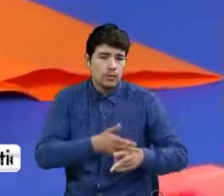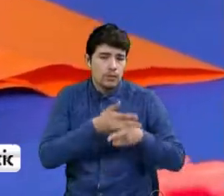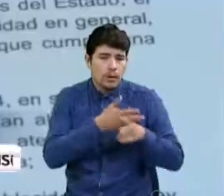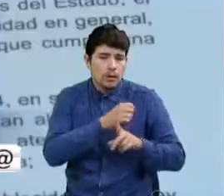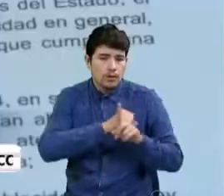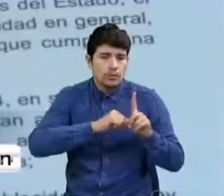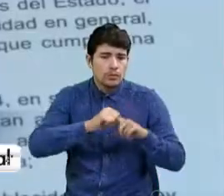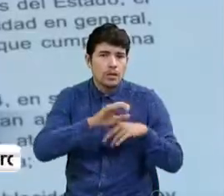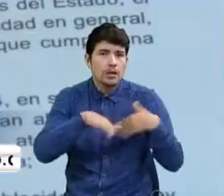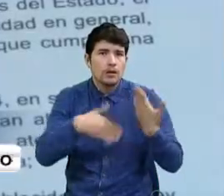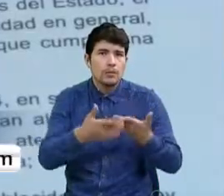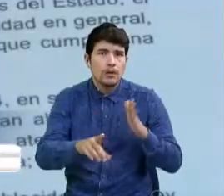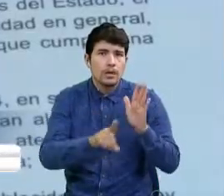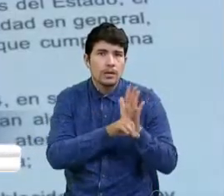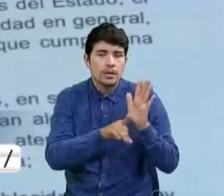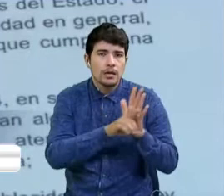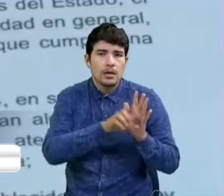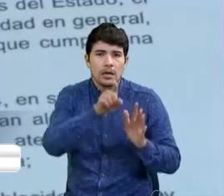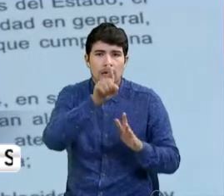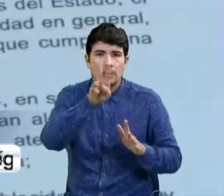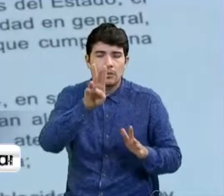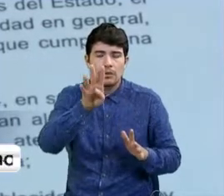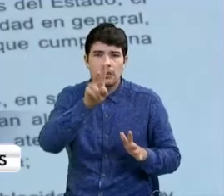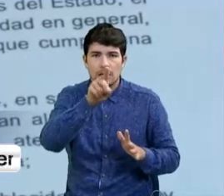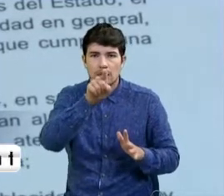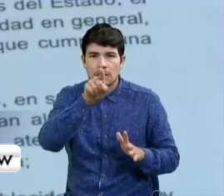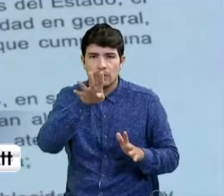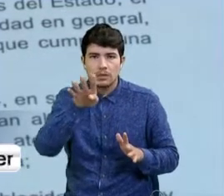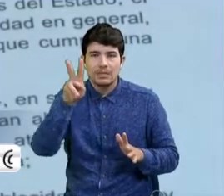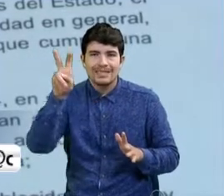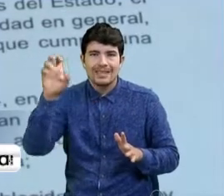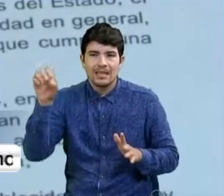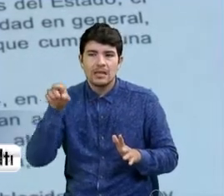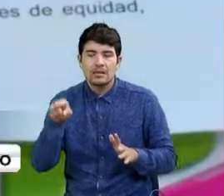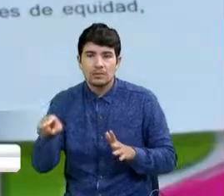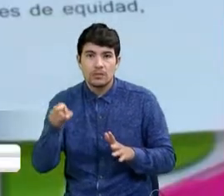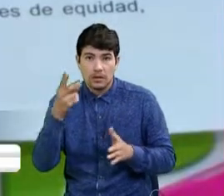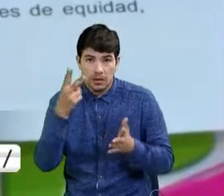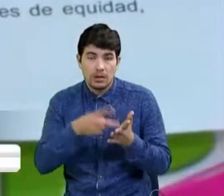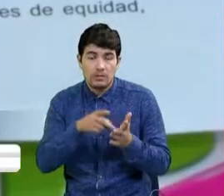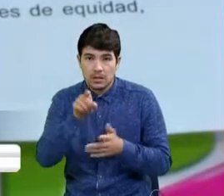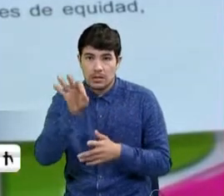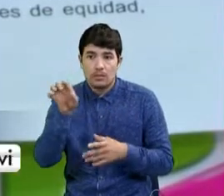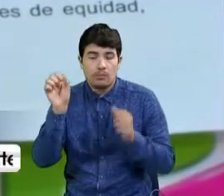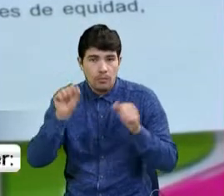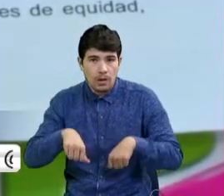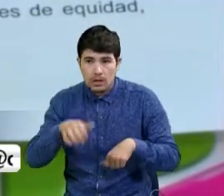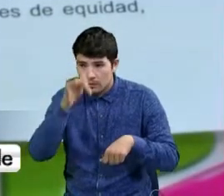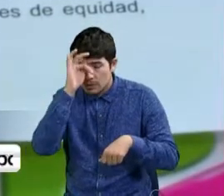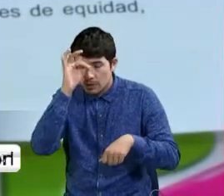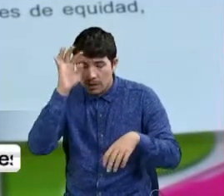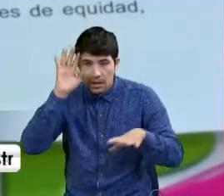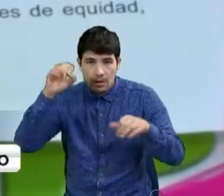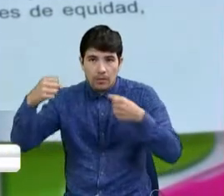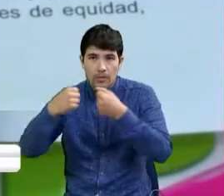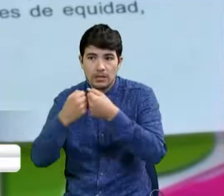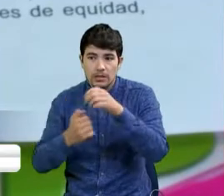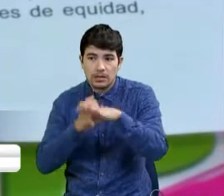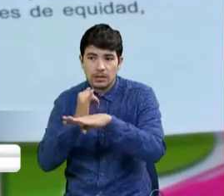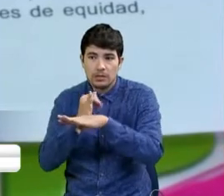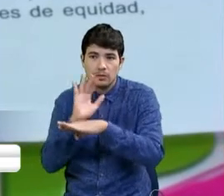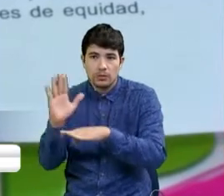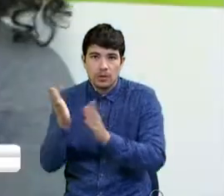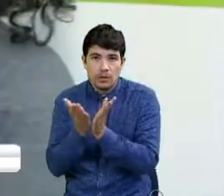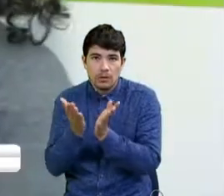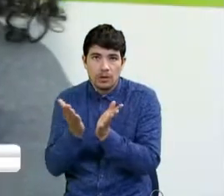a través del decreto 1470 de 2013, que faculta al hospital para realizar los convenios con las instituciones